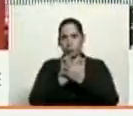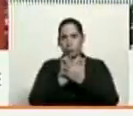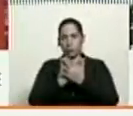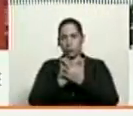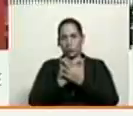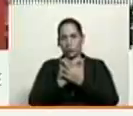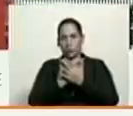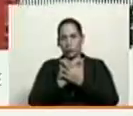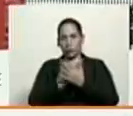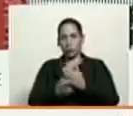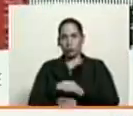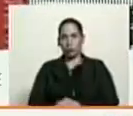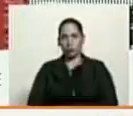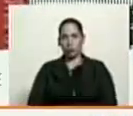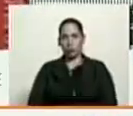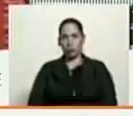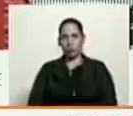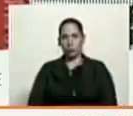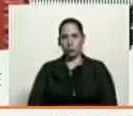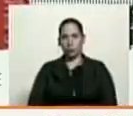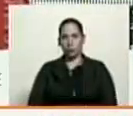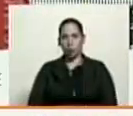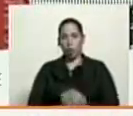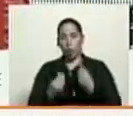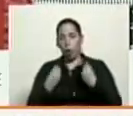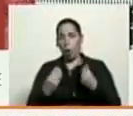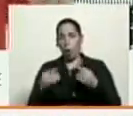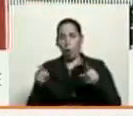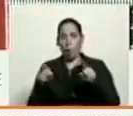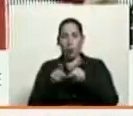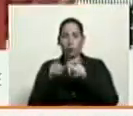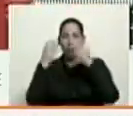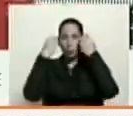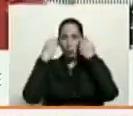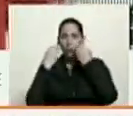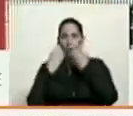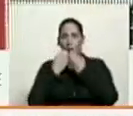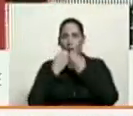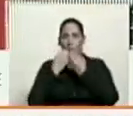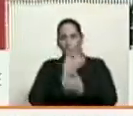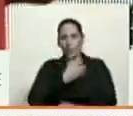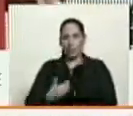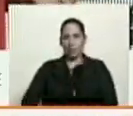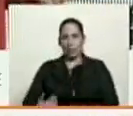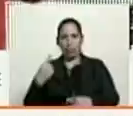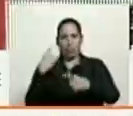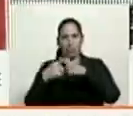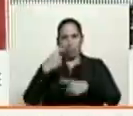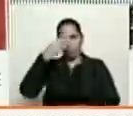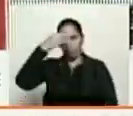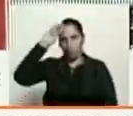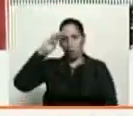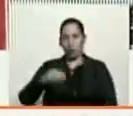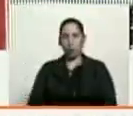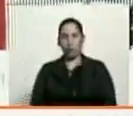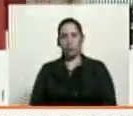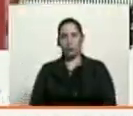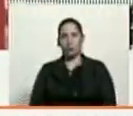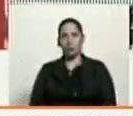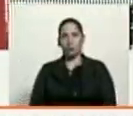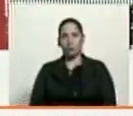Excepciones como comandante Fidel Castro. El expediente de ahorita, tú revisas el expediente que